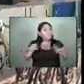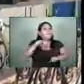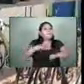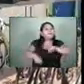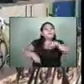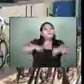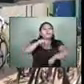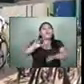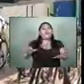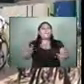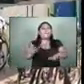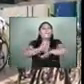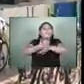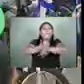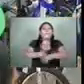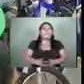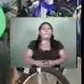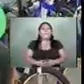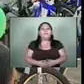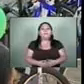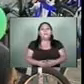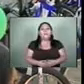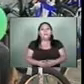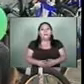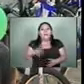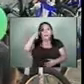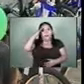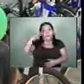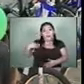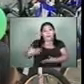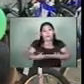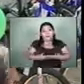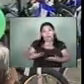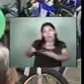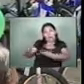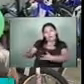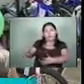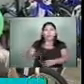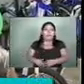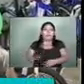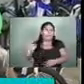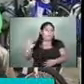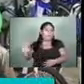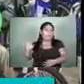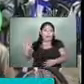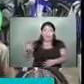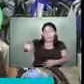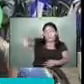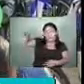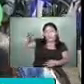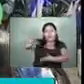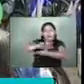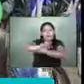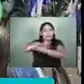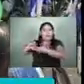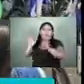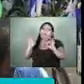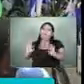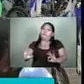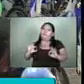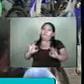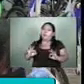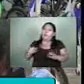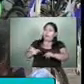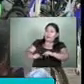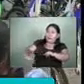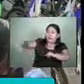de este medio de transporte. Para mi hija es porque así le queda mejor ir a la escuela porque